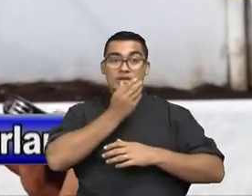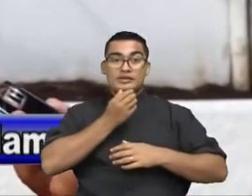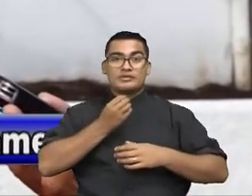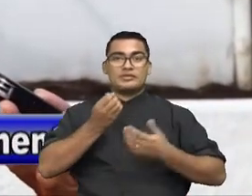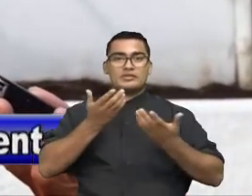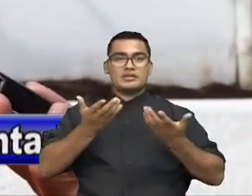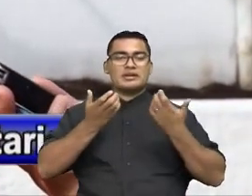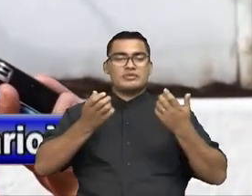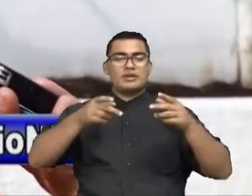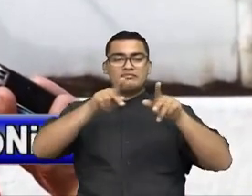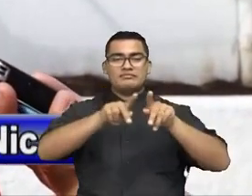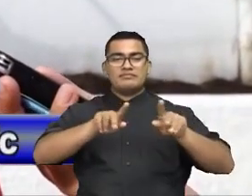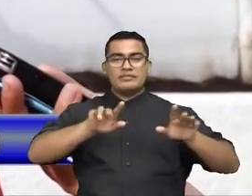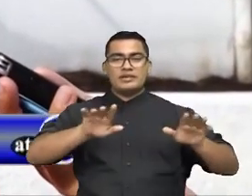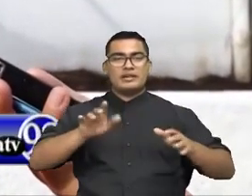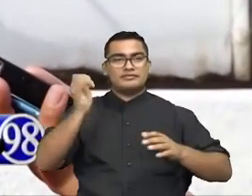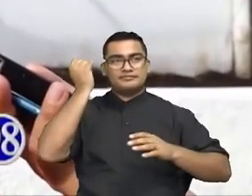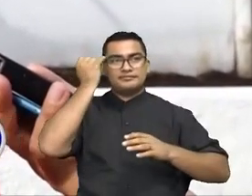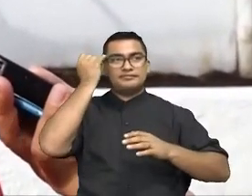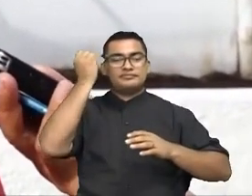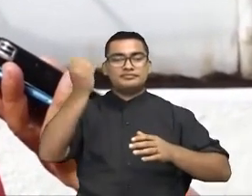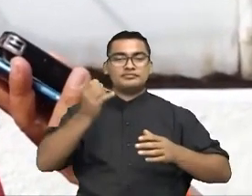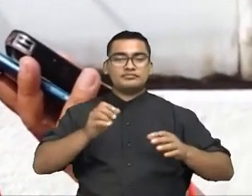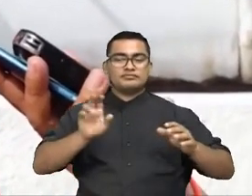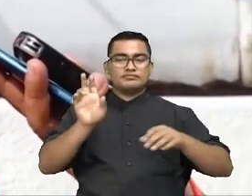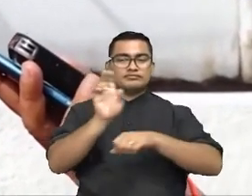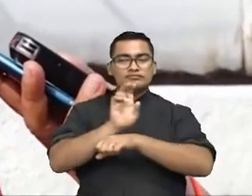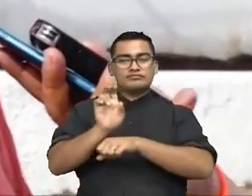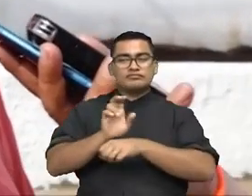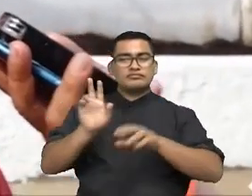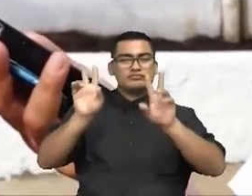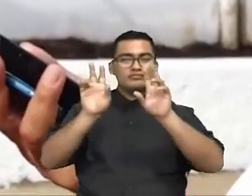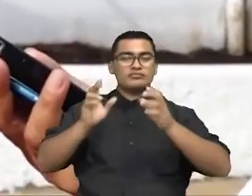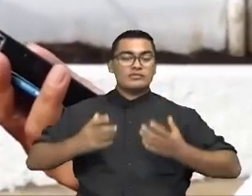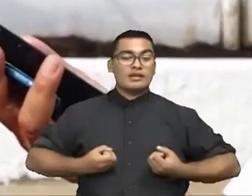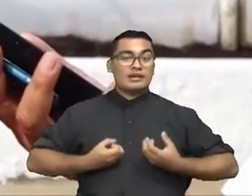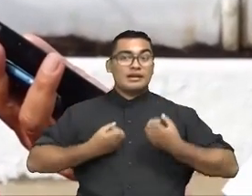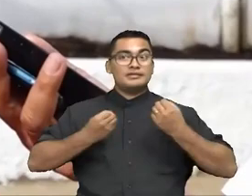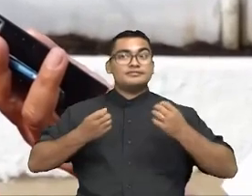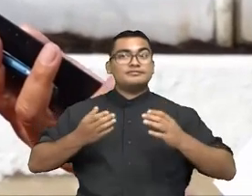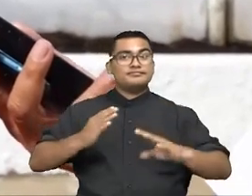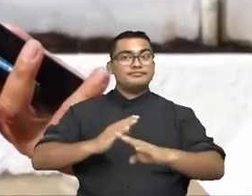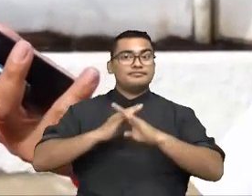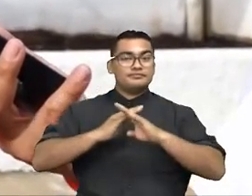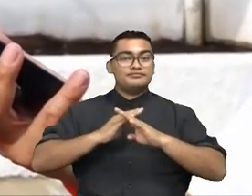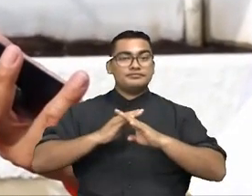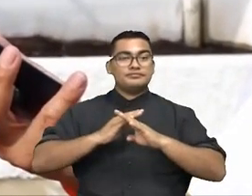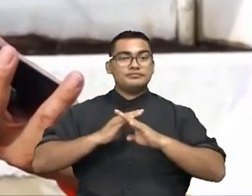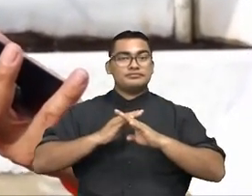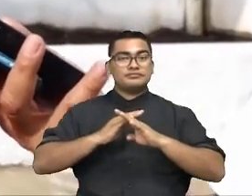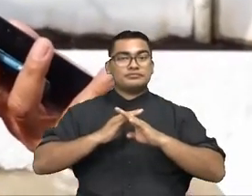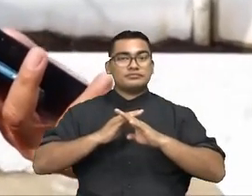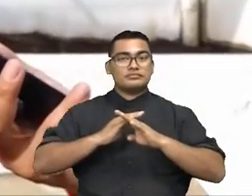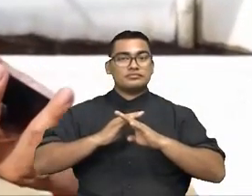plan piloto de crioterapia para la detección temprana del cáncer, que es contra